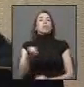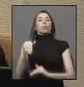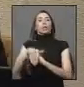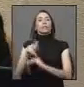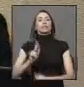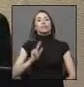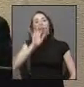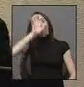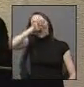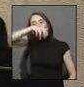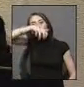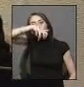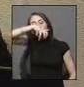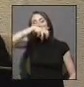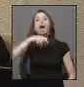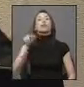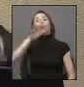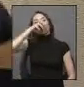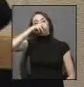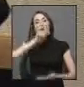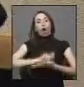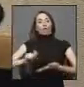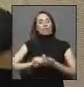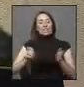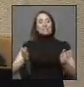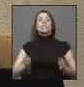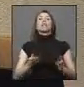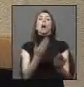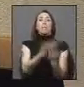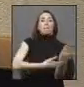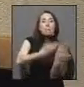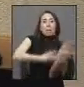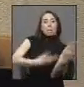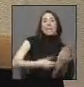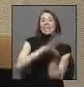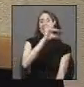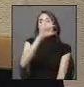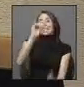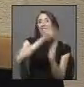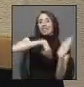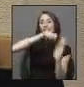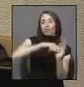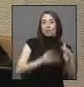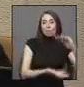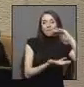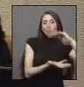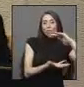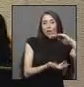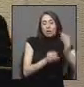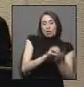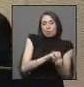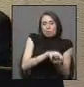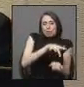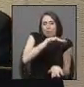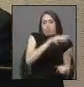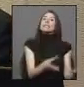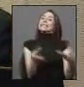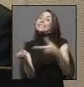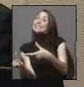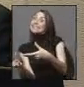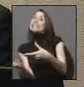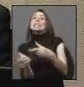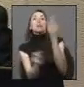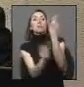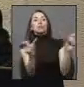notario declaraba en la notería al entregársele 500 firmas en un fajo de papeles que esas personas